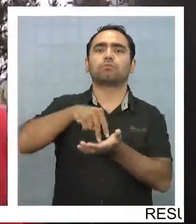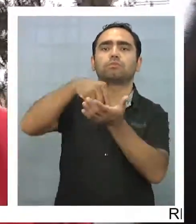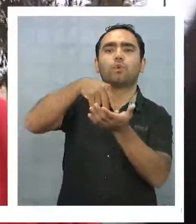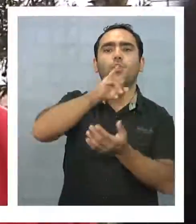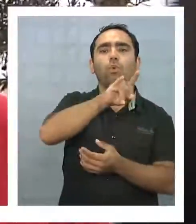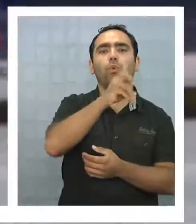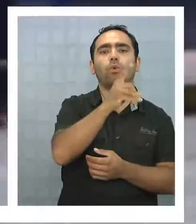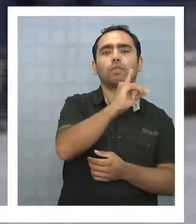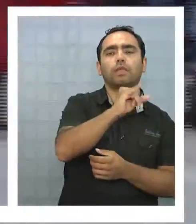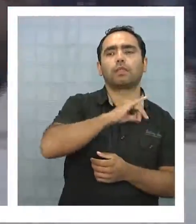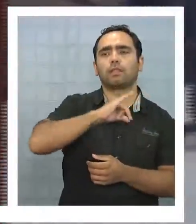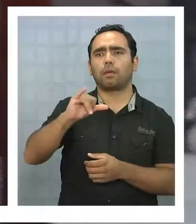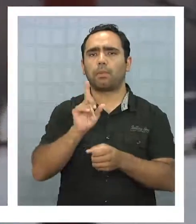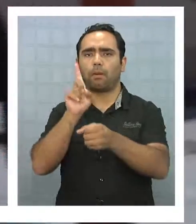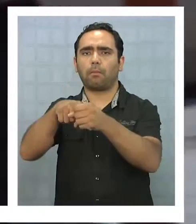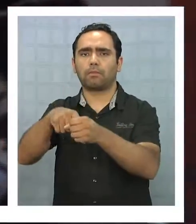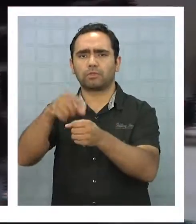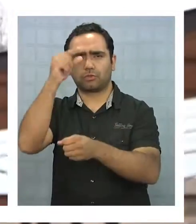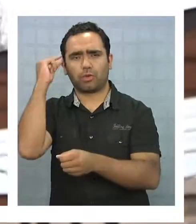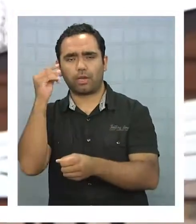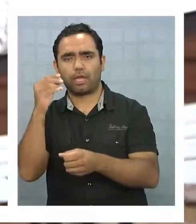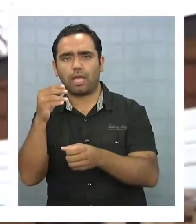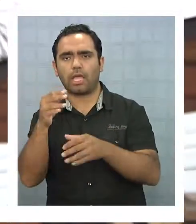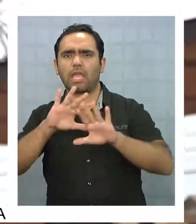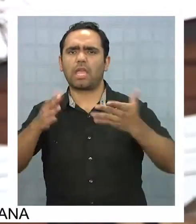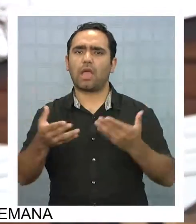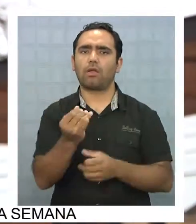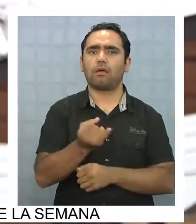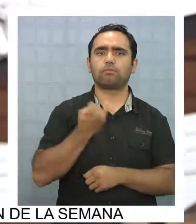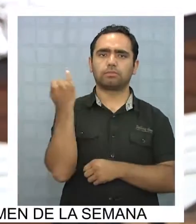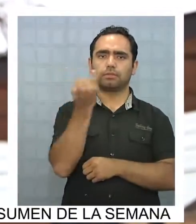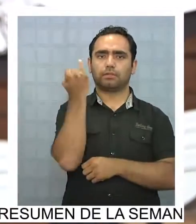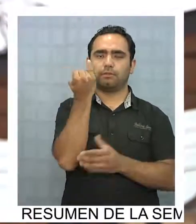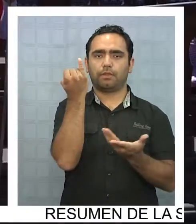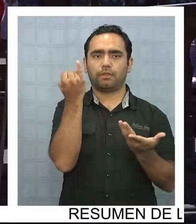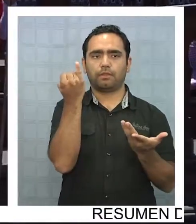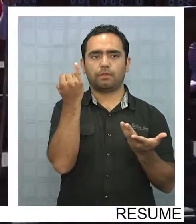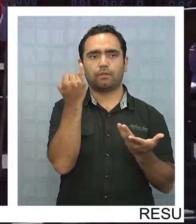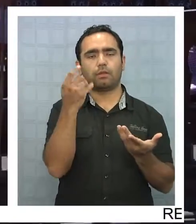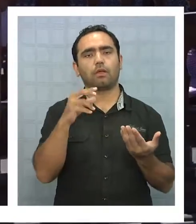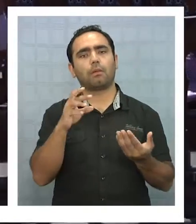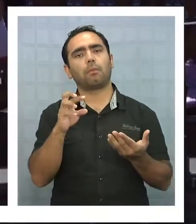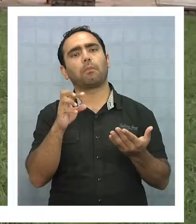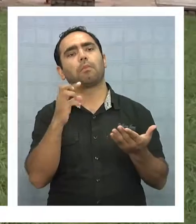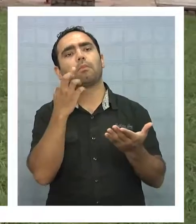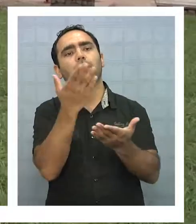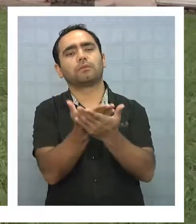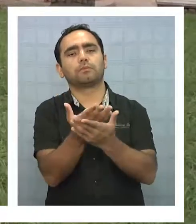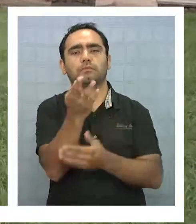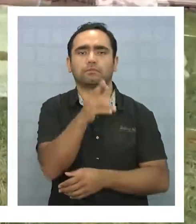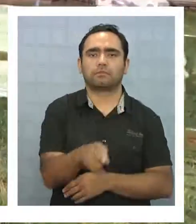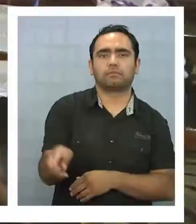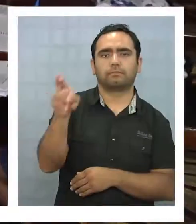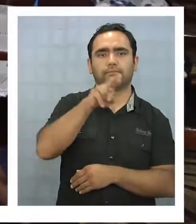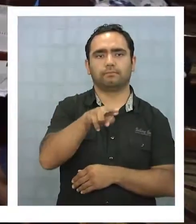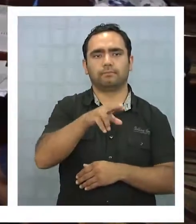siendo sorista y que vuelve a la palestra como independiente, apostándolo todo por una nueva